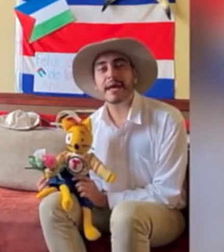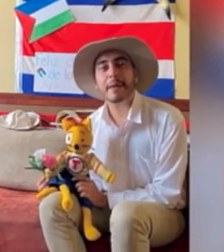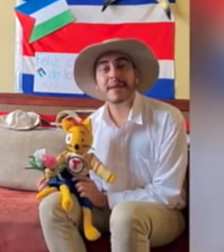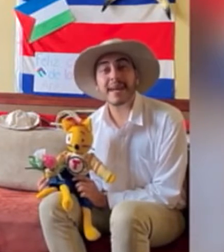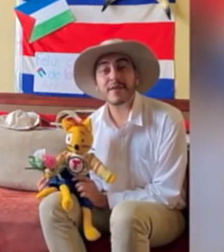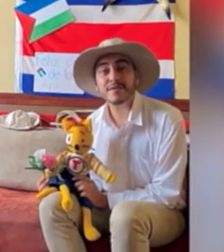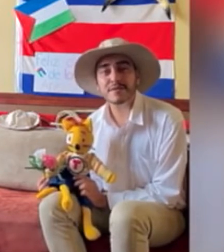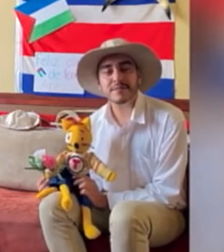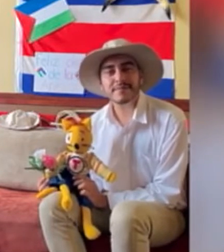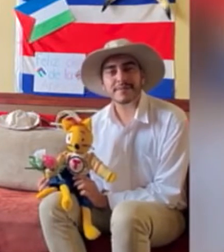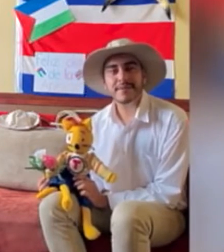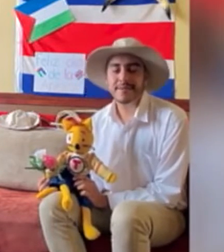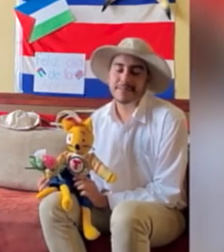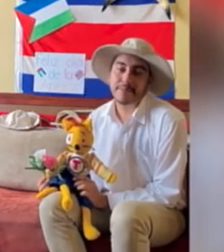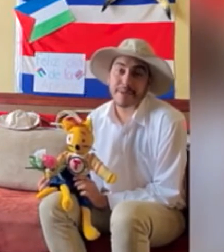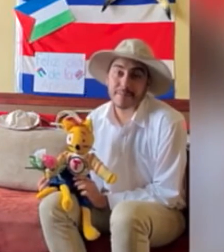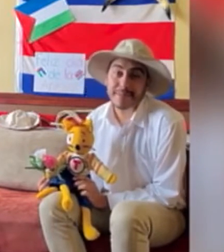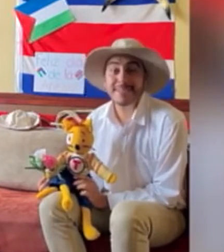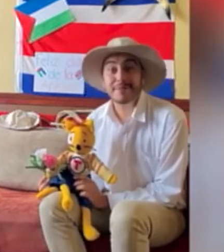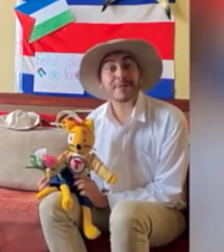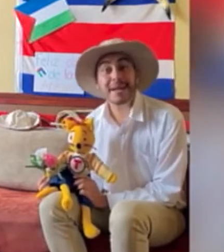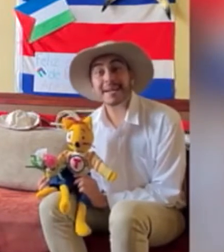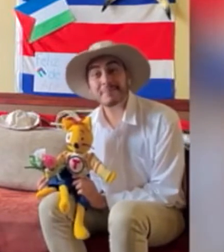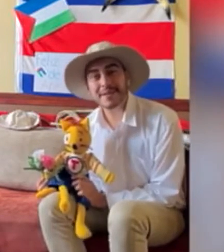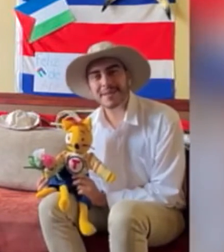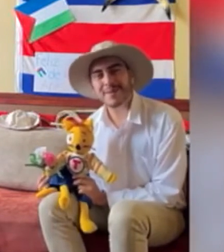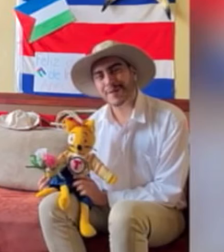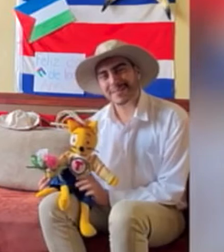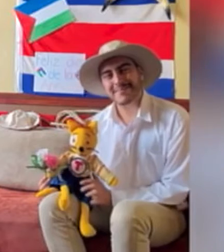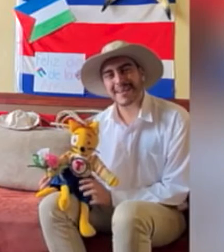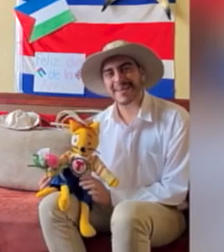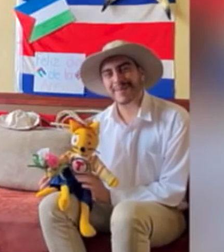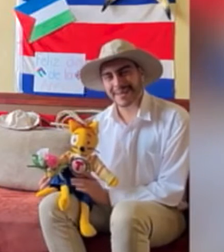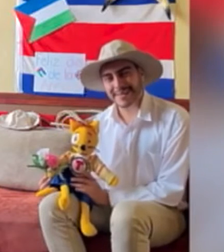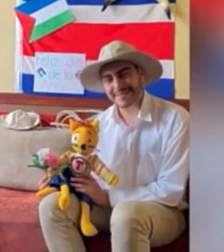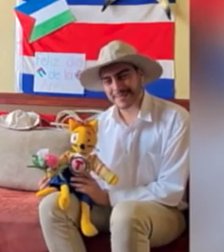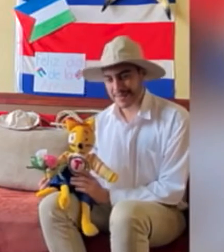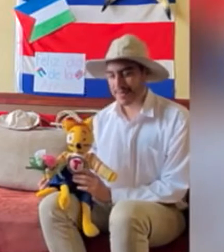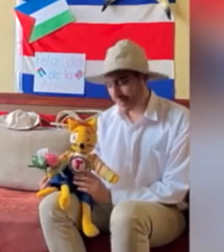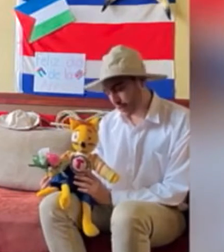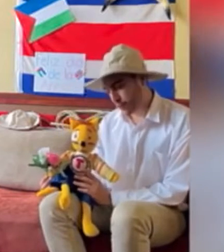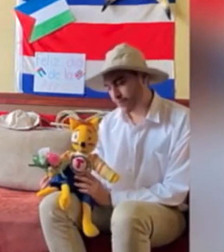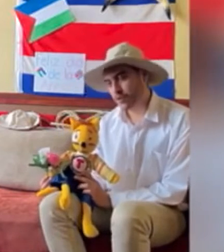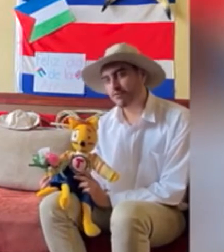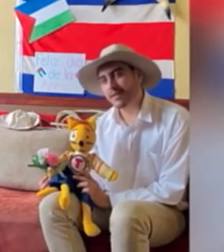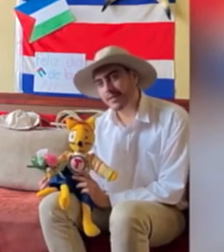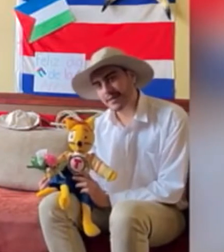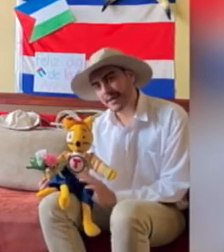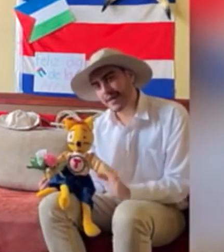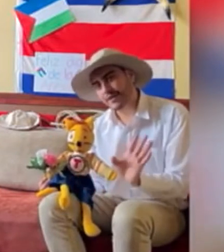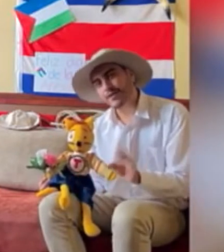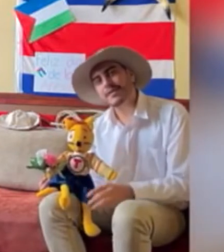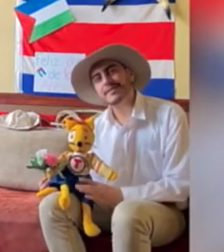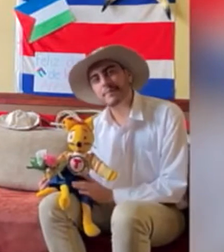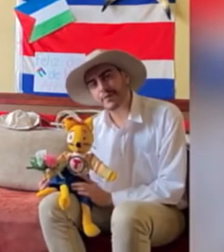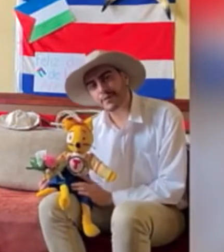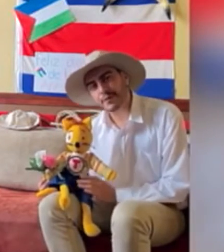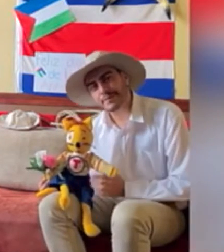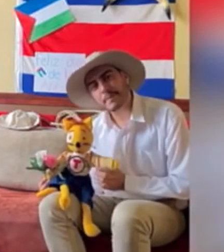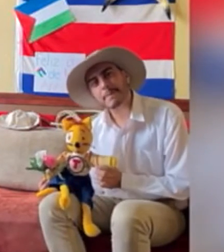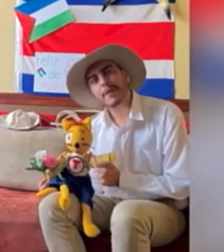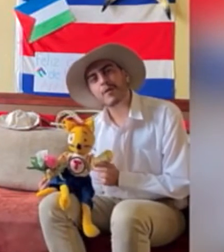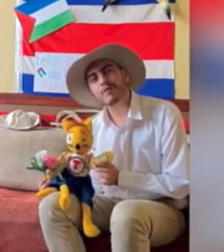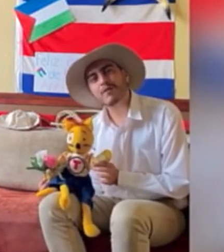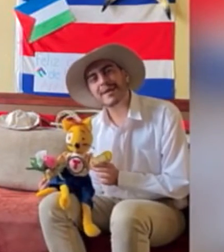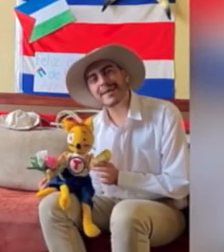¿Vous avez aimé la danse? Espero. Y espero que hayan aprendido lo que es el baile de Guanacaste. Tatou, tú vas a decir adiós y hasta